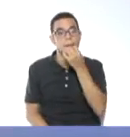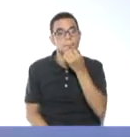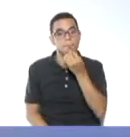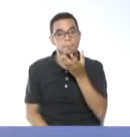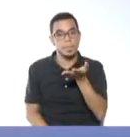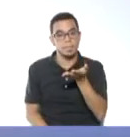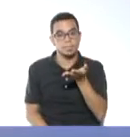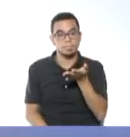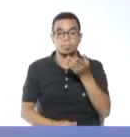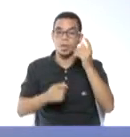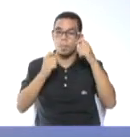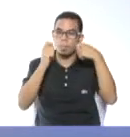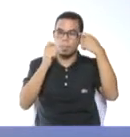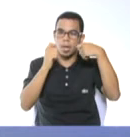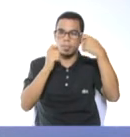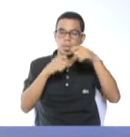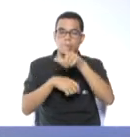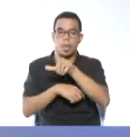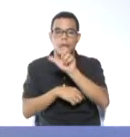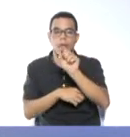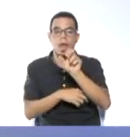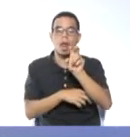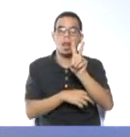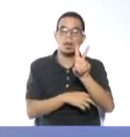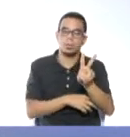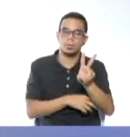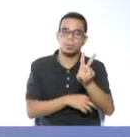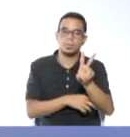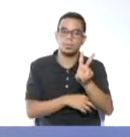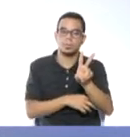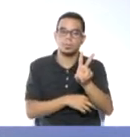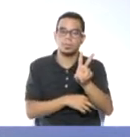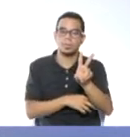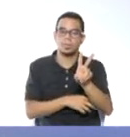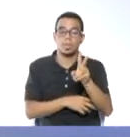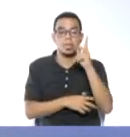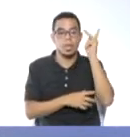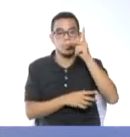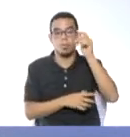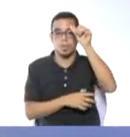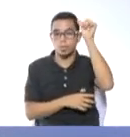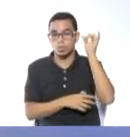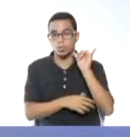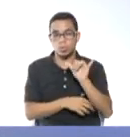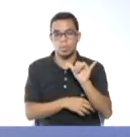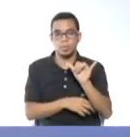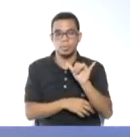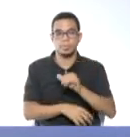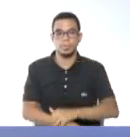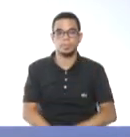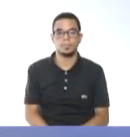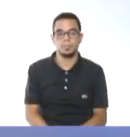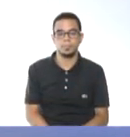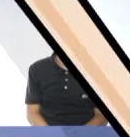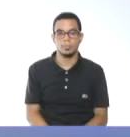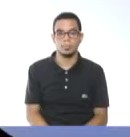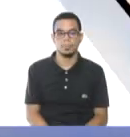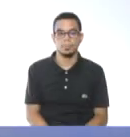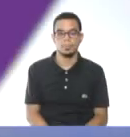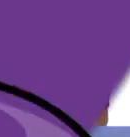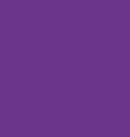que es nuestro video del día de hoy de lengua de señas venezolana de la mano de la profesora Yolibel Aponte.